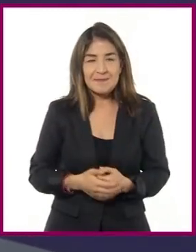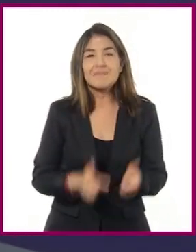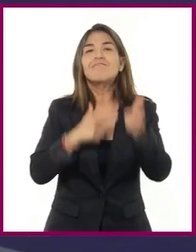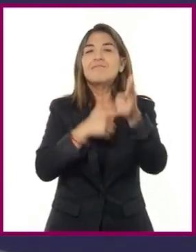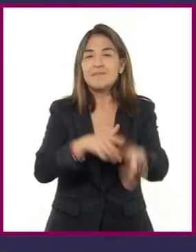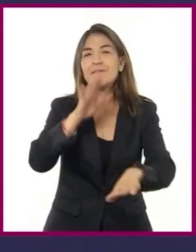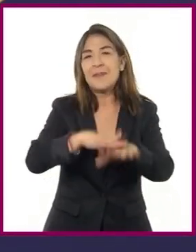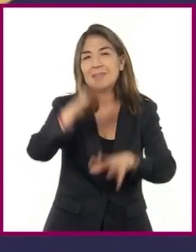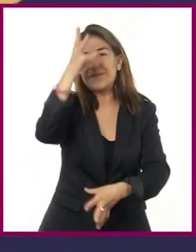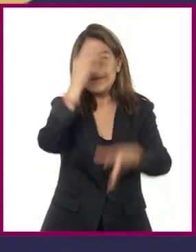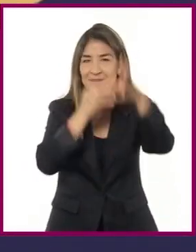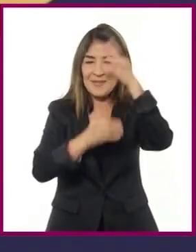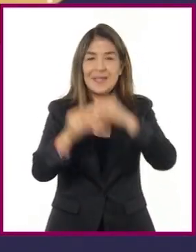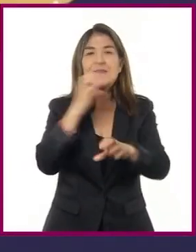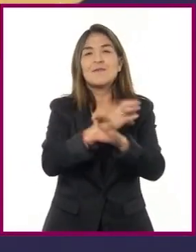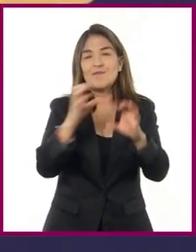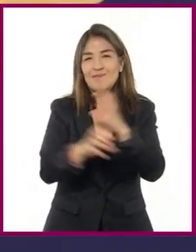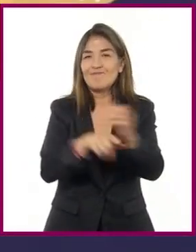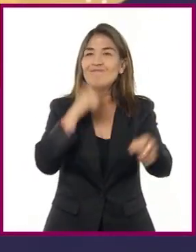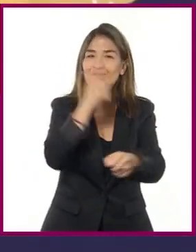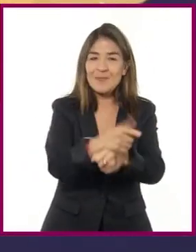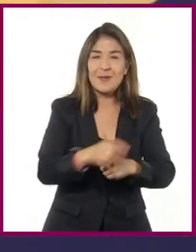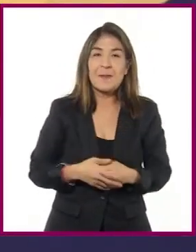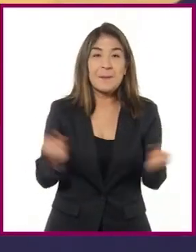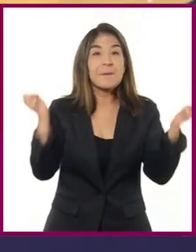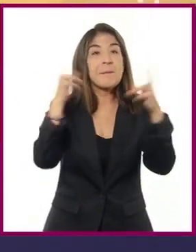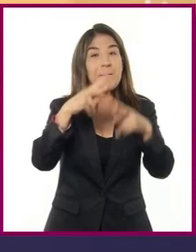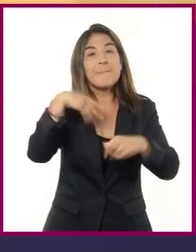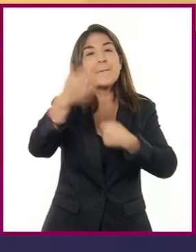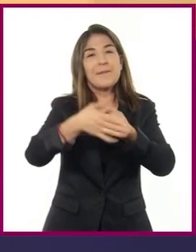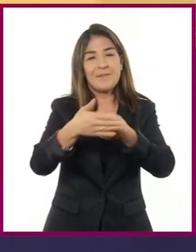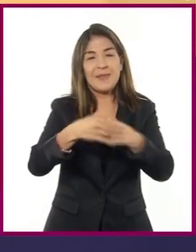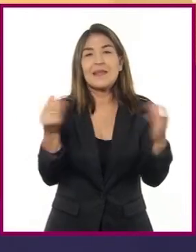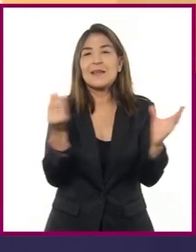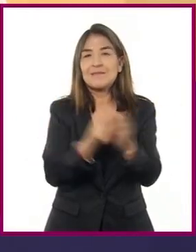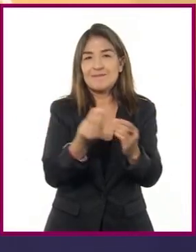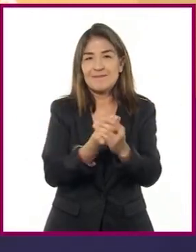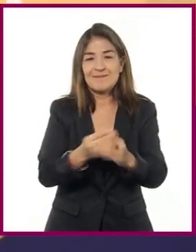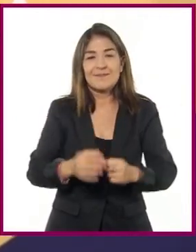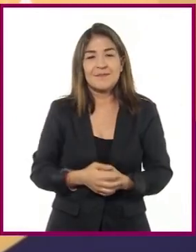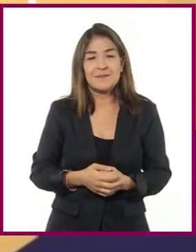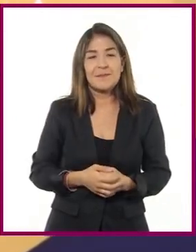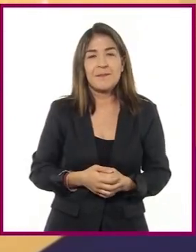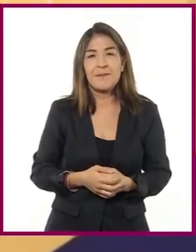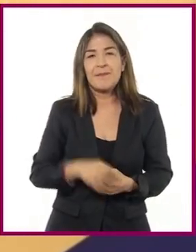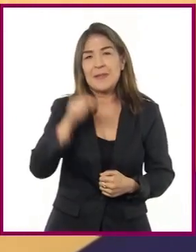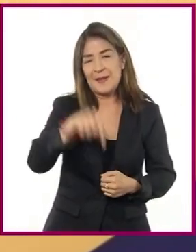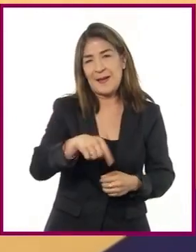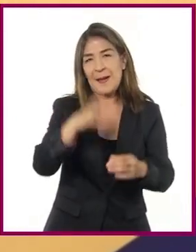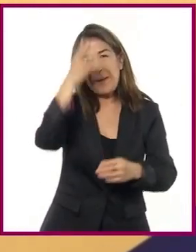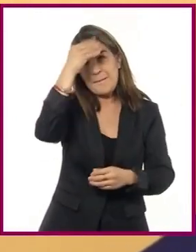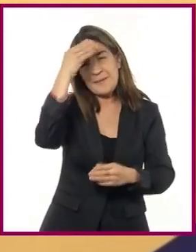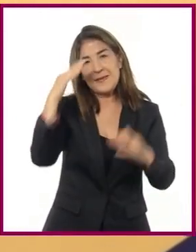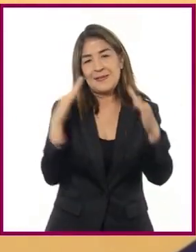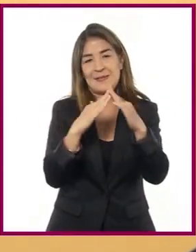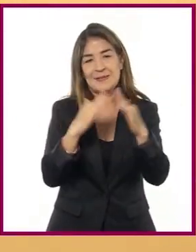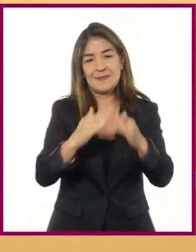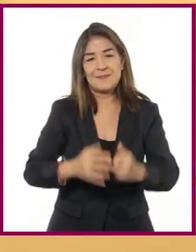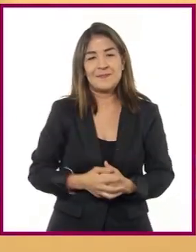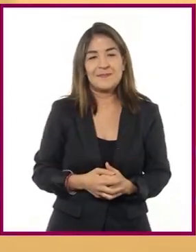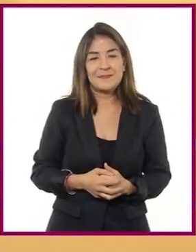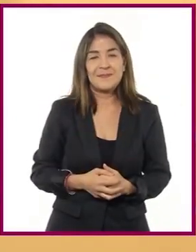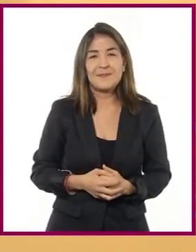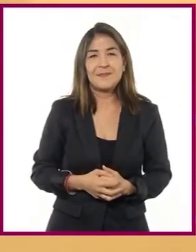queda mucho por explorar y descubrir. Así que nos vemos en la próxima sesión. ¿Dónde? Aquí, en Aprende en